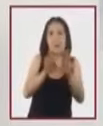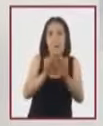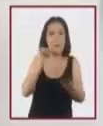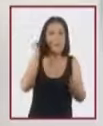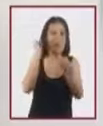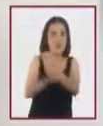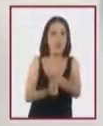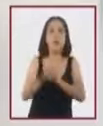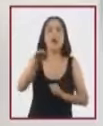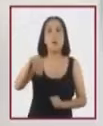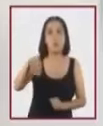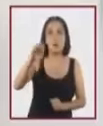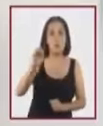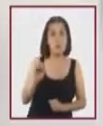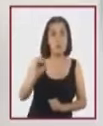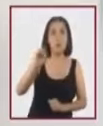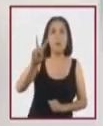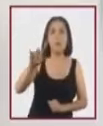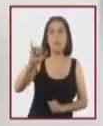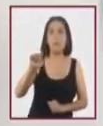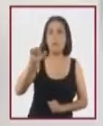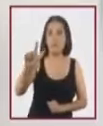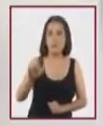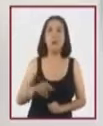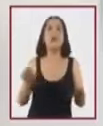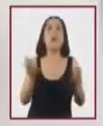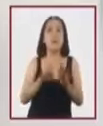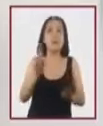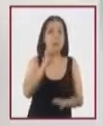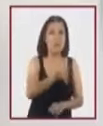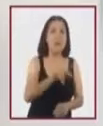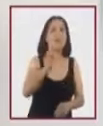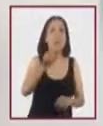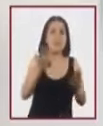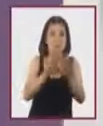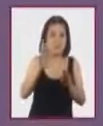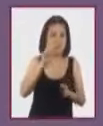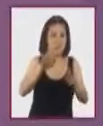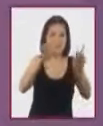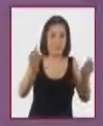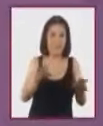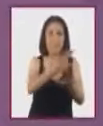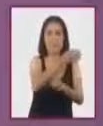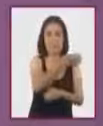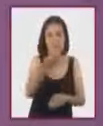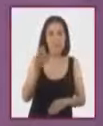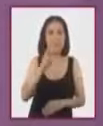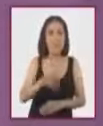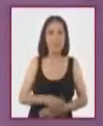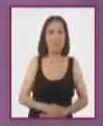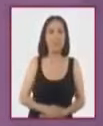nombre de móvil. ¿Qué les parece si vemos el siguiente recurso para comprender mejor el tema?